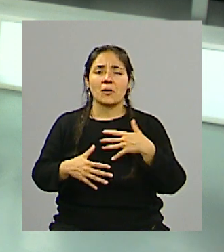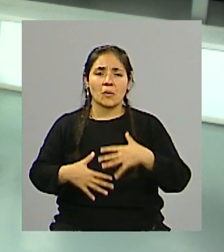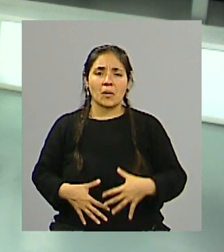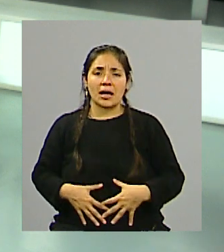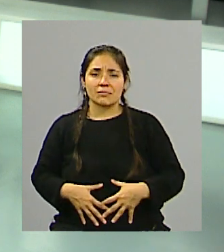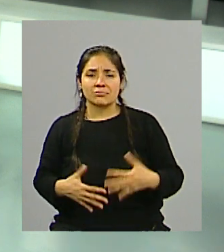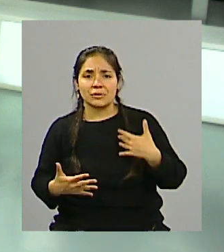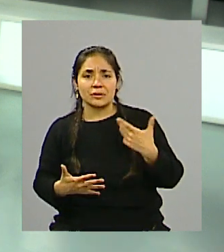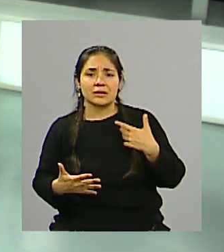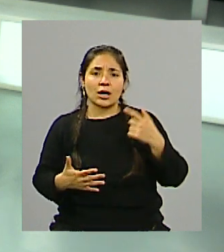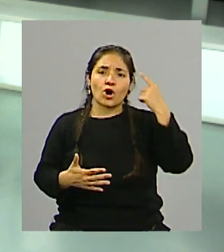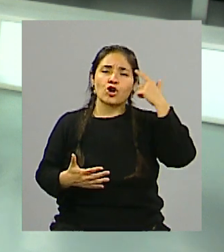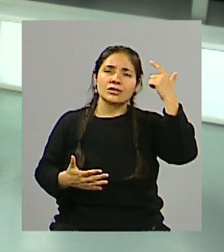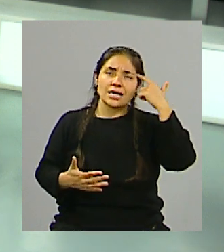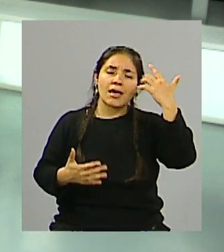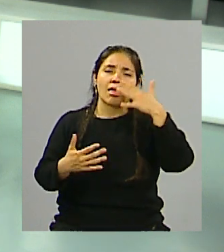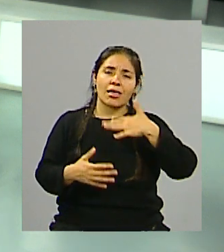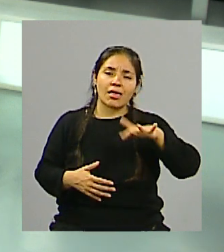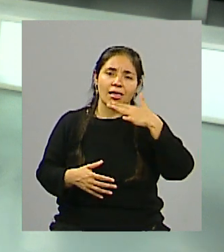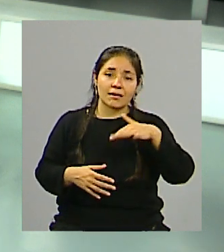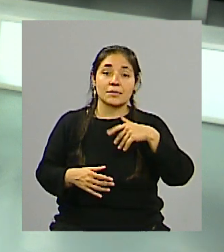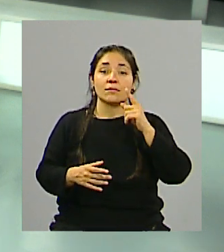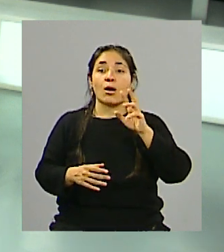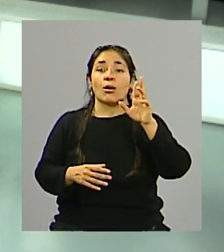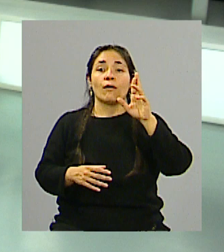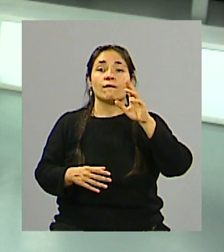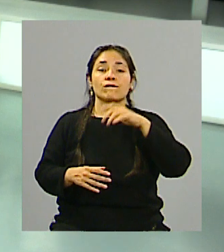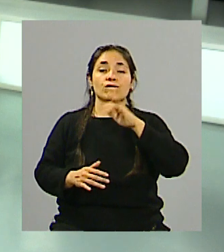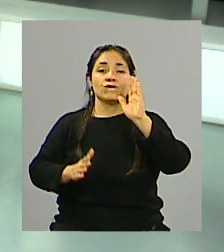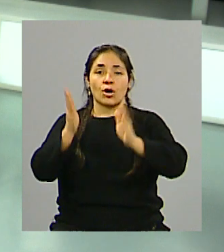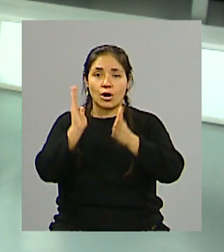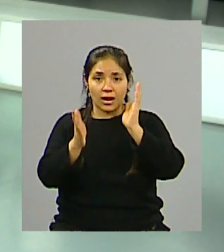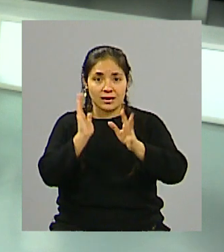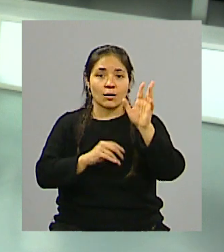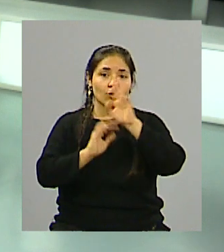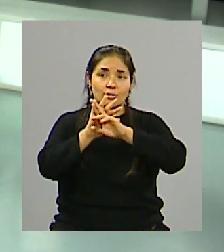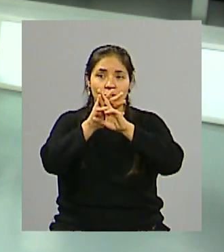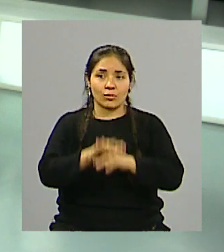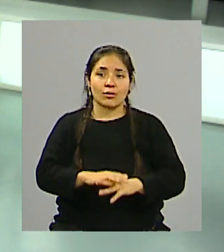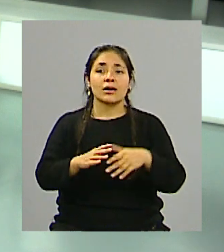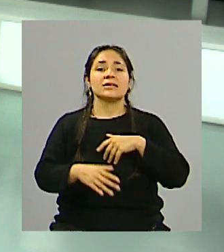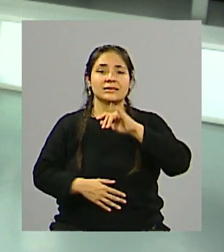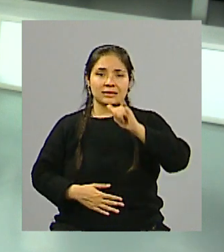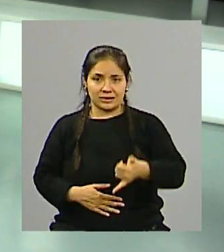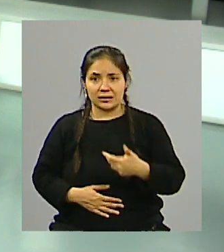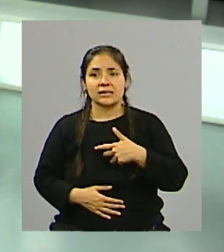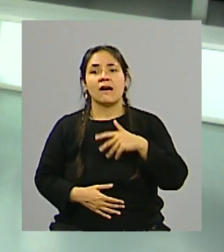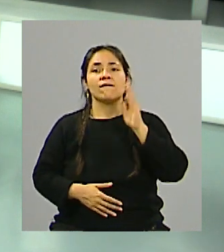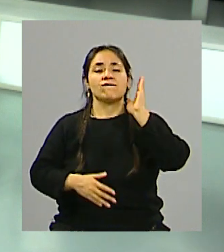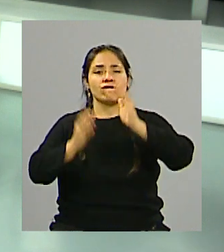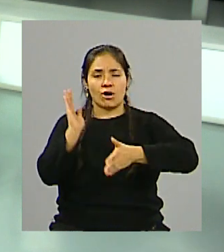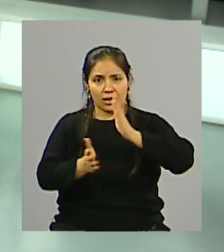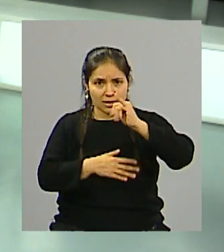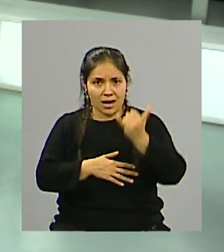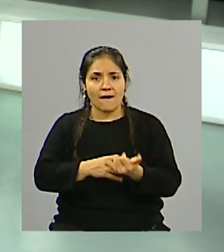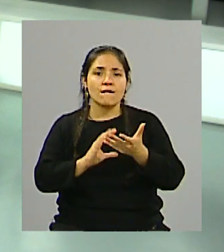cuestiones que hemos ido observando es que la violencia obstétrica se va a expresar en la salud perinatal. Van a ver, digamos, se va a expresar desde